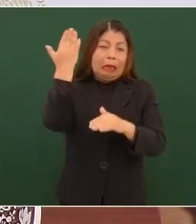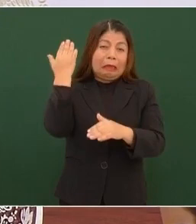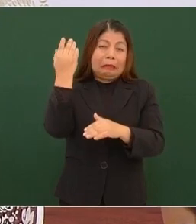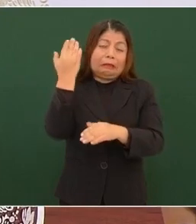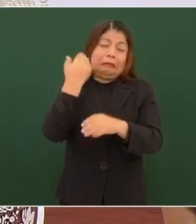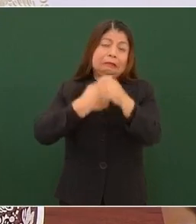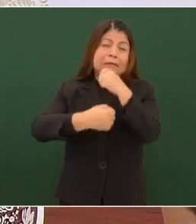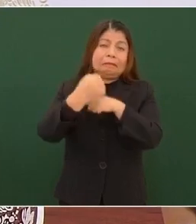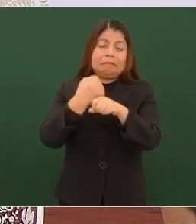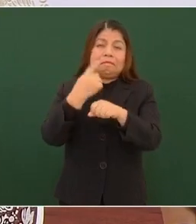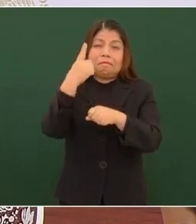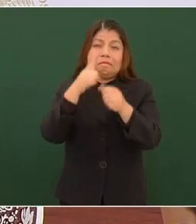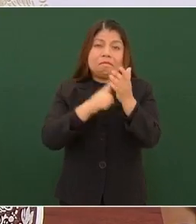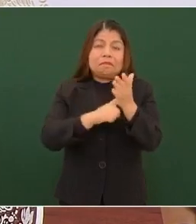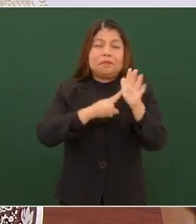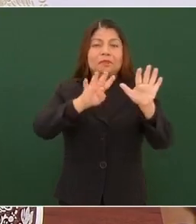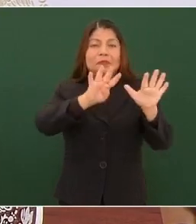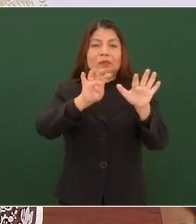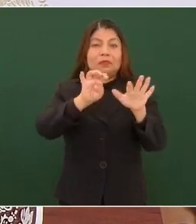cuando